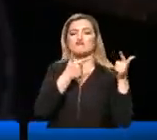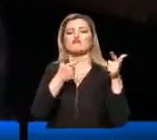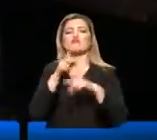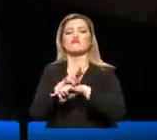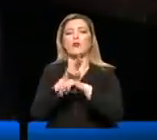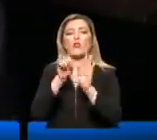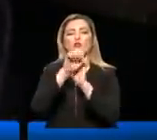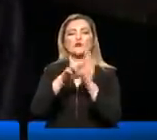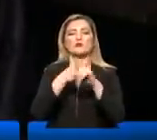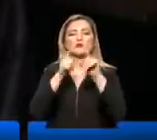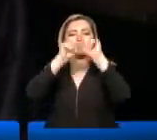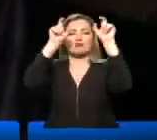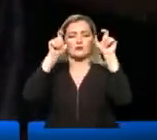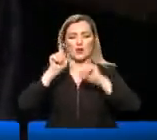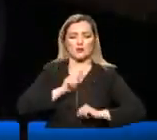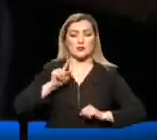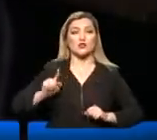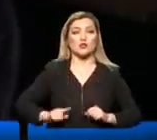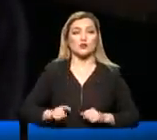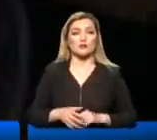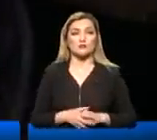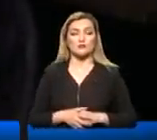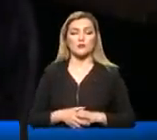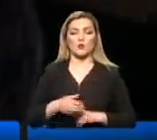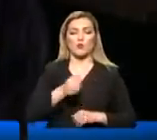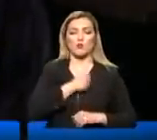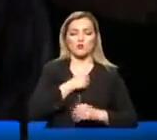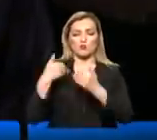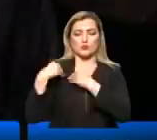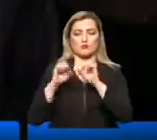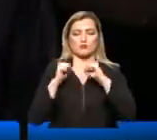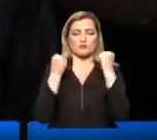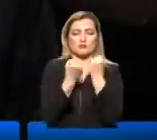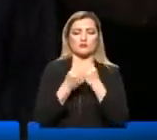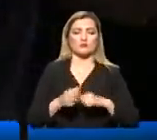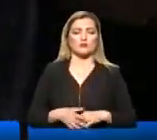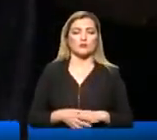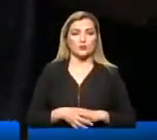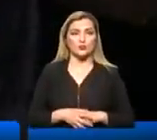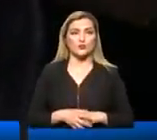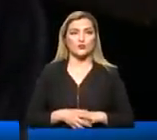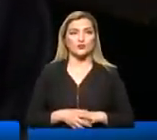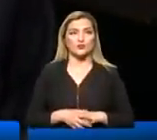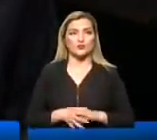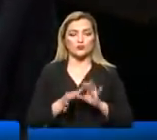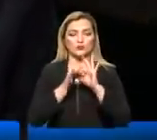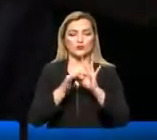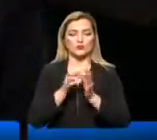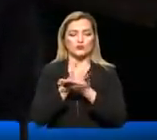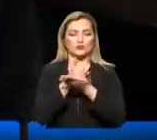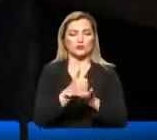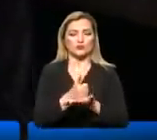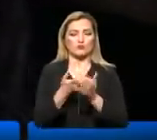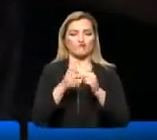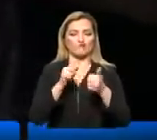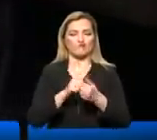diferentes empresas chinas. Es parte de nuestra responsabilidad social y esperamos que estos granos de arena contribuyan a mitigar